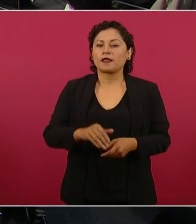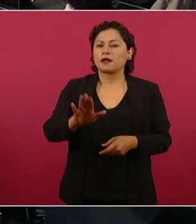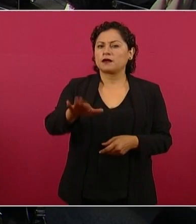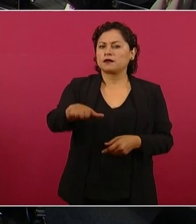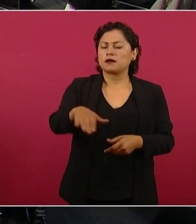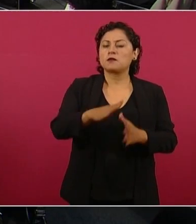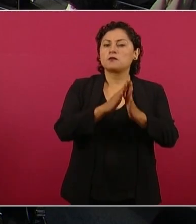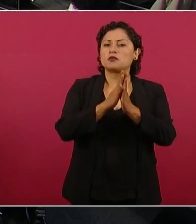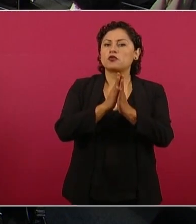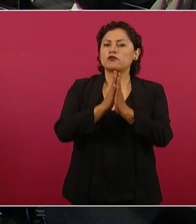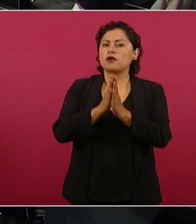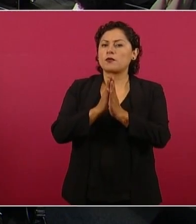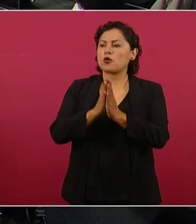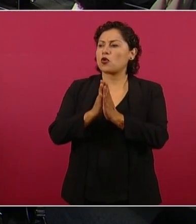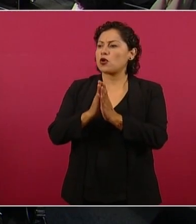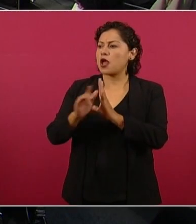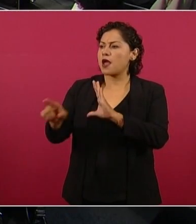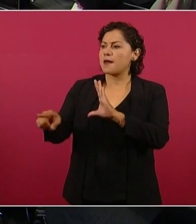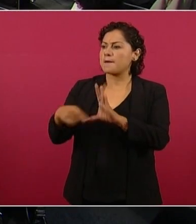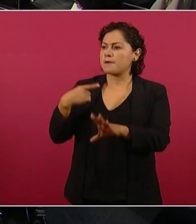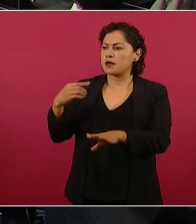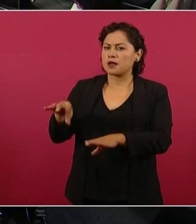la hoja de gasto,